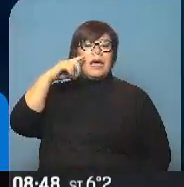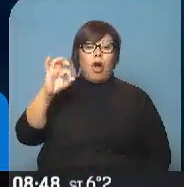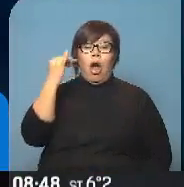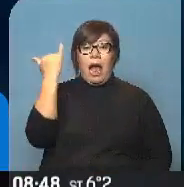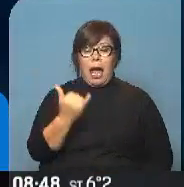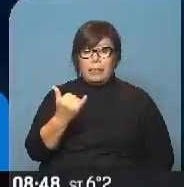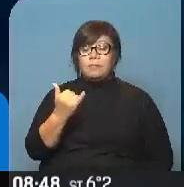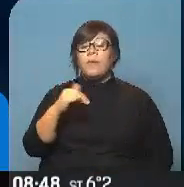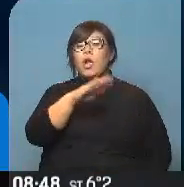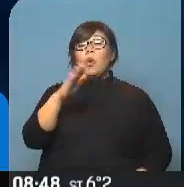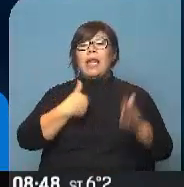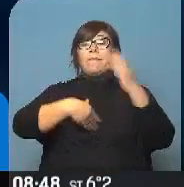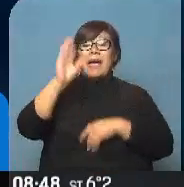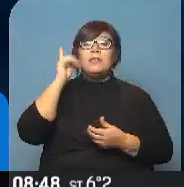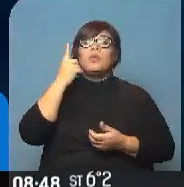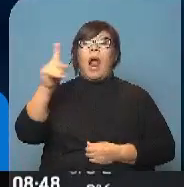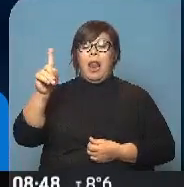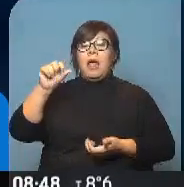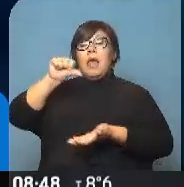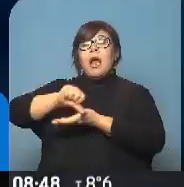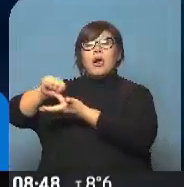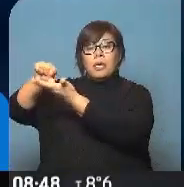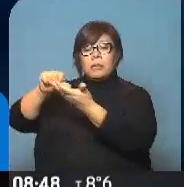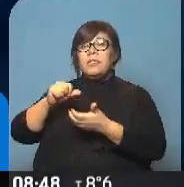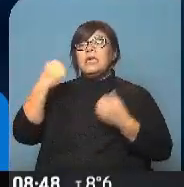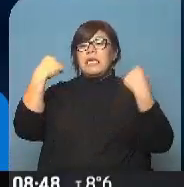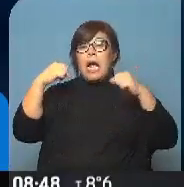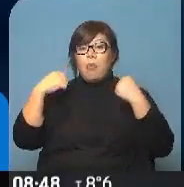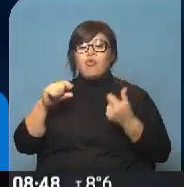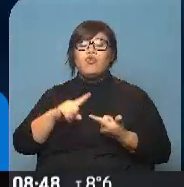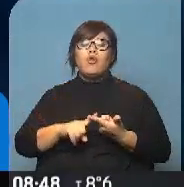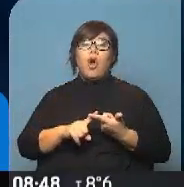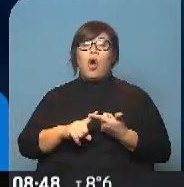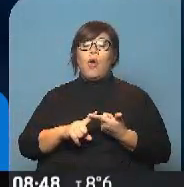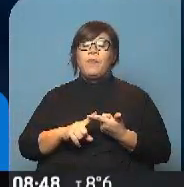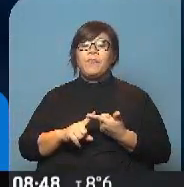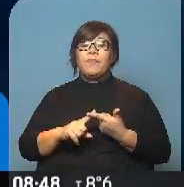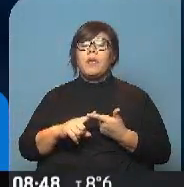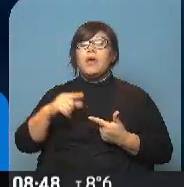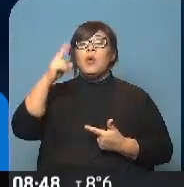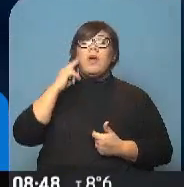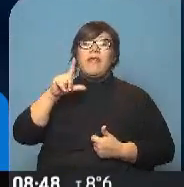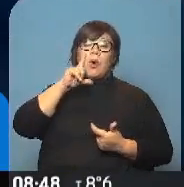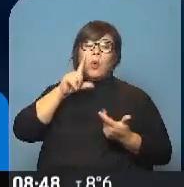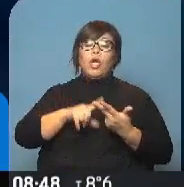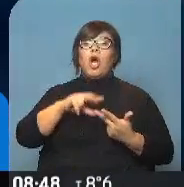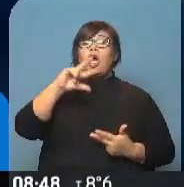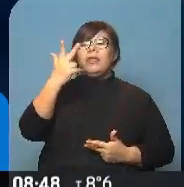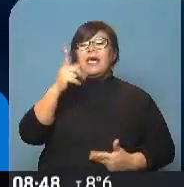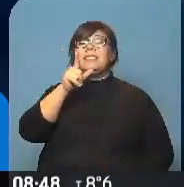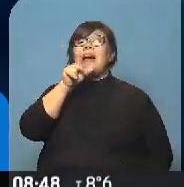ranking son la costa general villegas chacabuco suipacha 9 de julio tres arroyos junín y